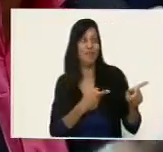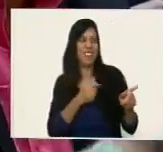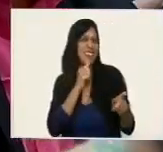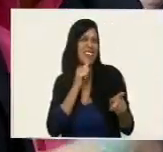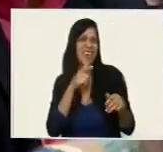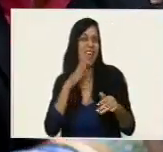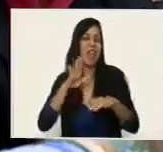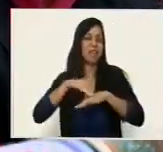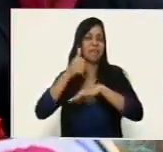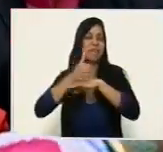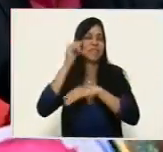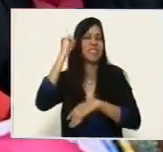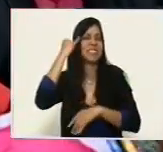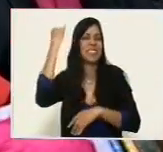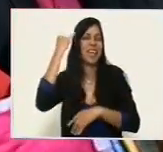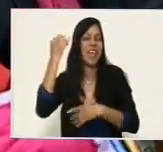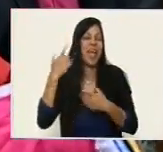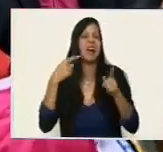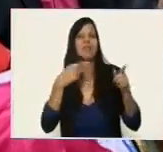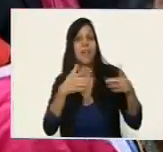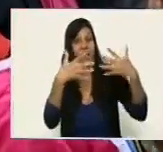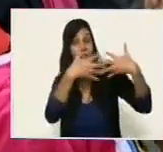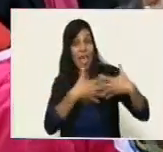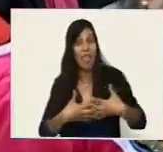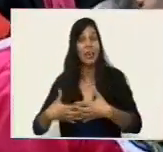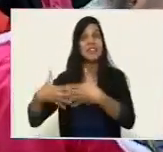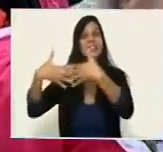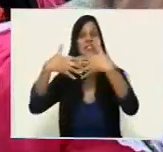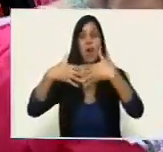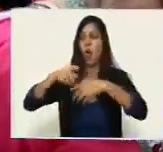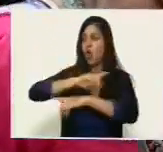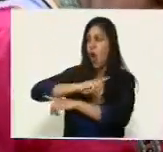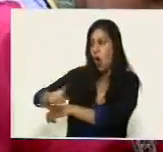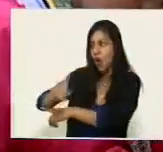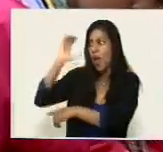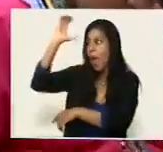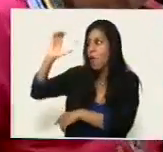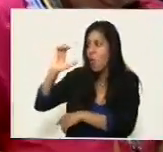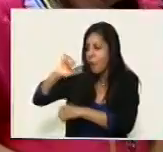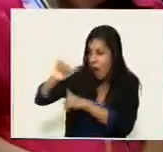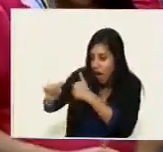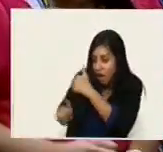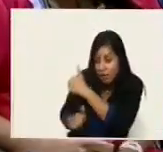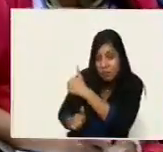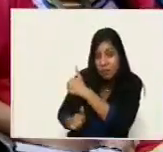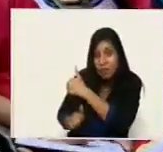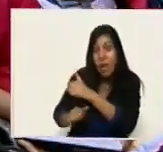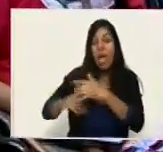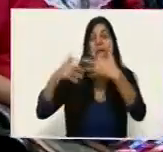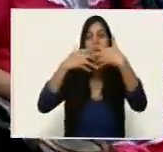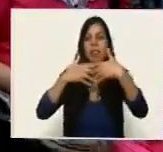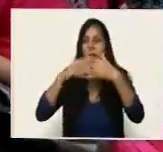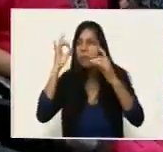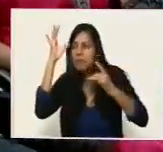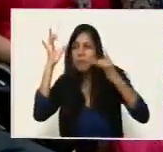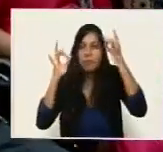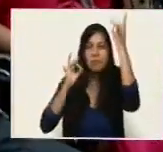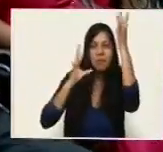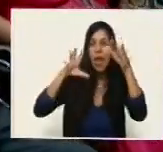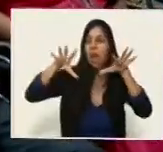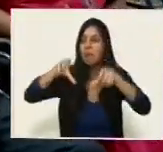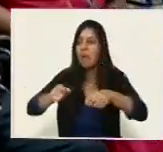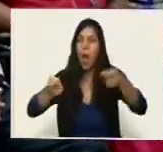viene una orden del imperio norteamericano que ha ido luchando y trabajando por mantener una